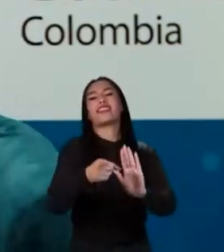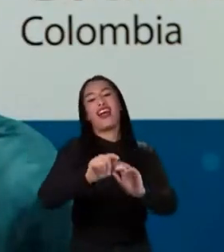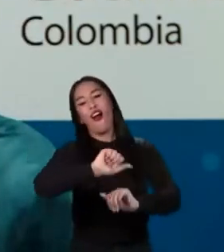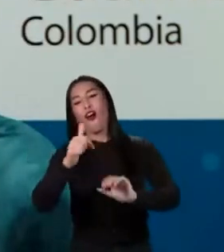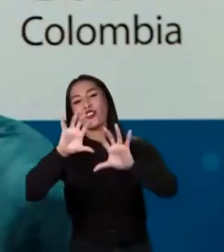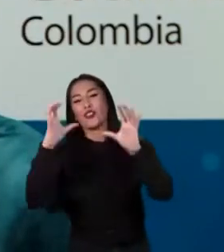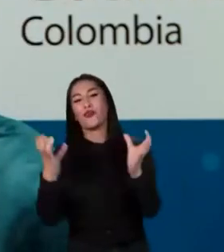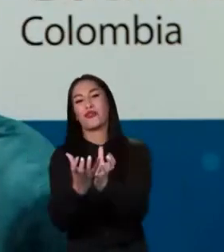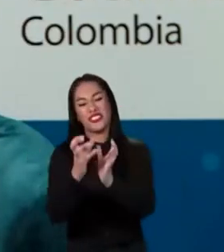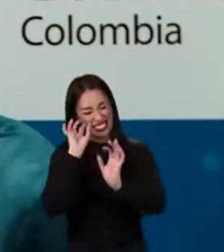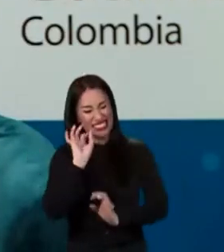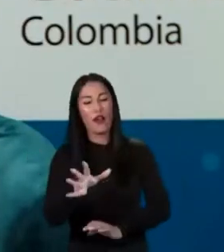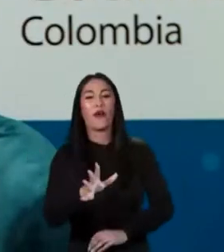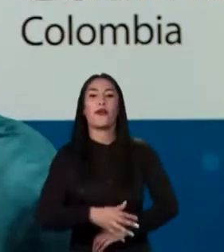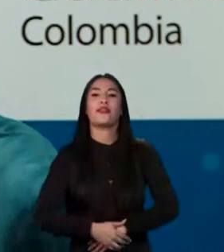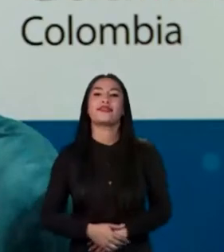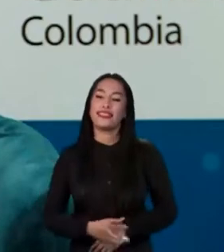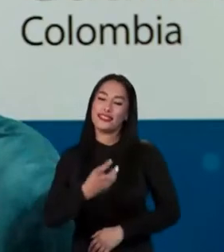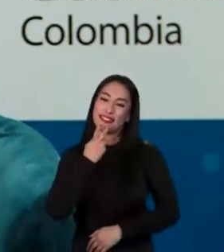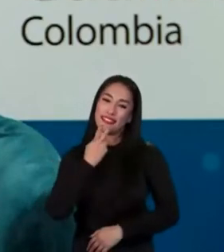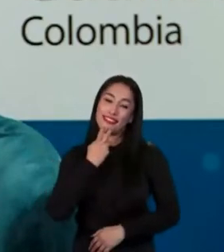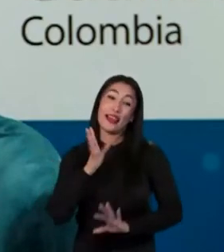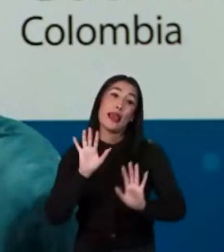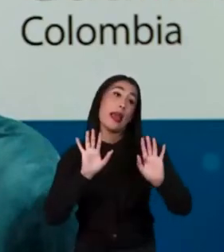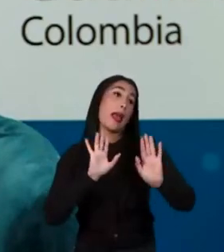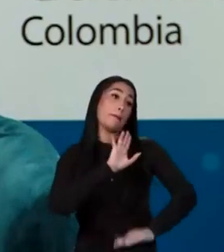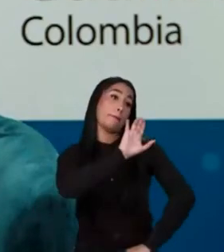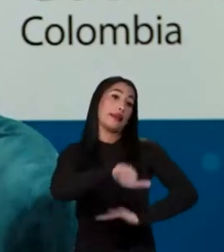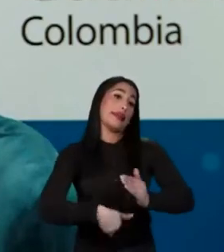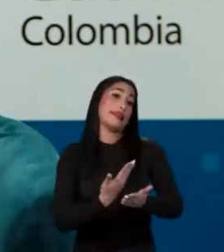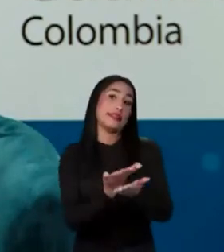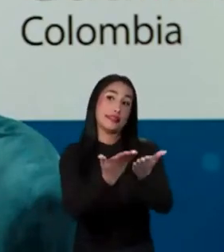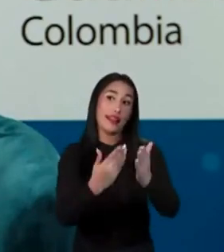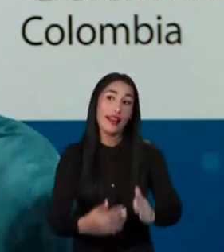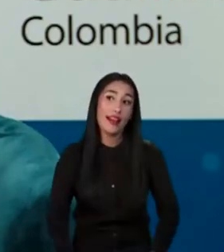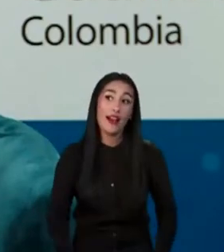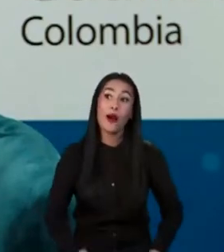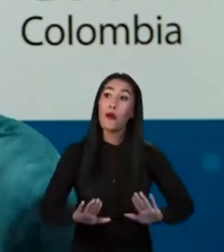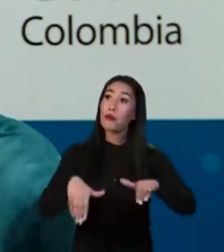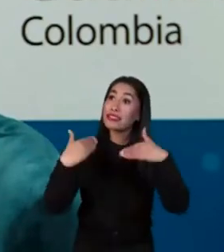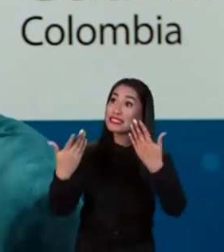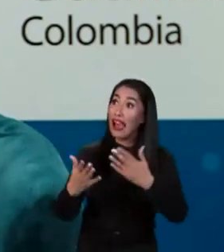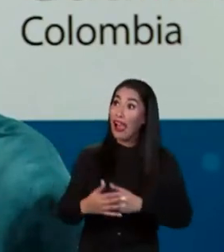entonces viceministra cómo le va